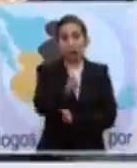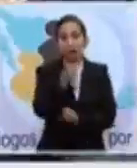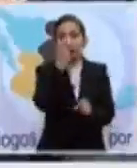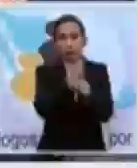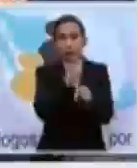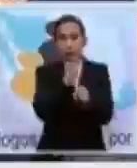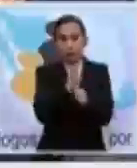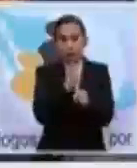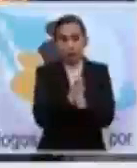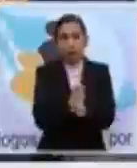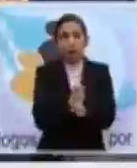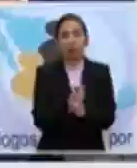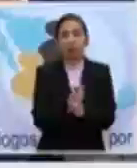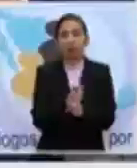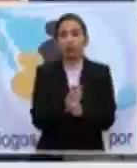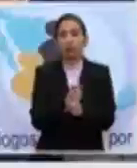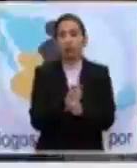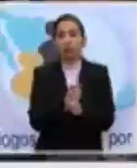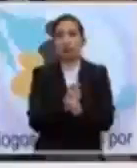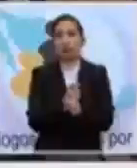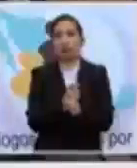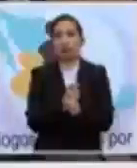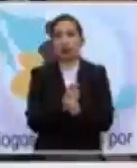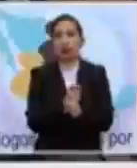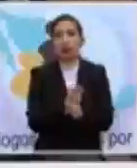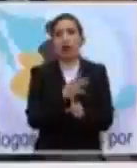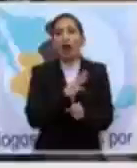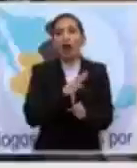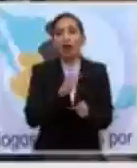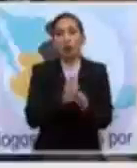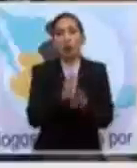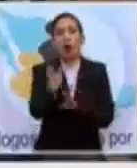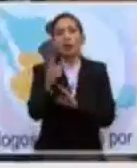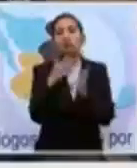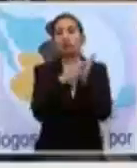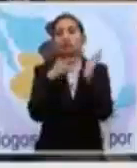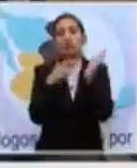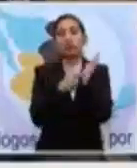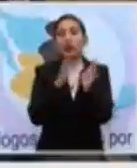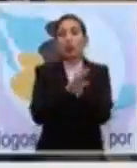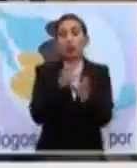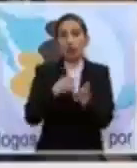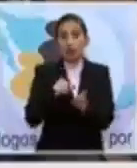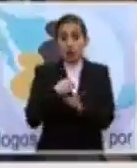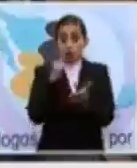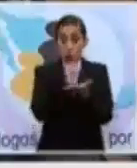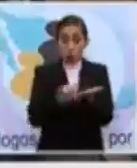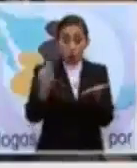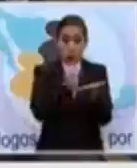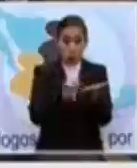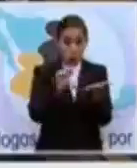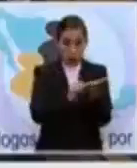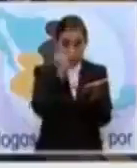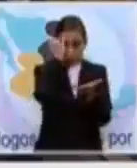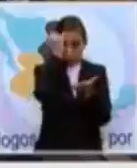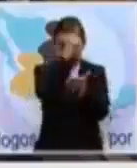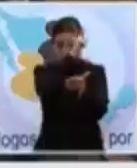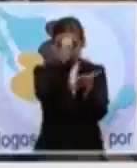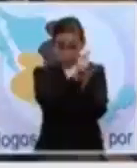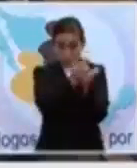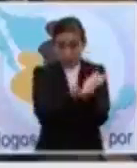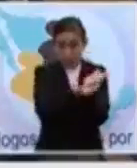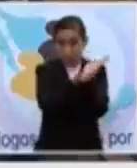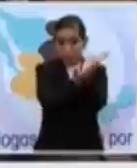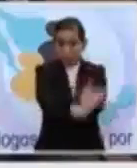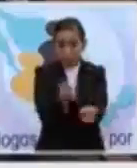Primero que nada, habría que ver cuál es el principio, porque lo que yo escribí en la iniciativa, lo escribí